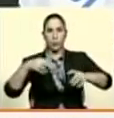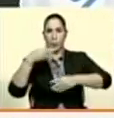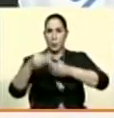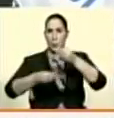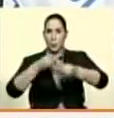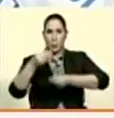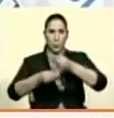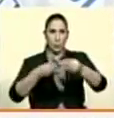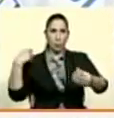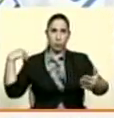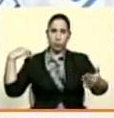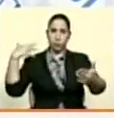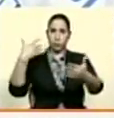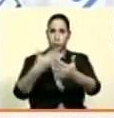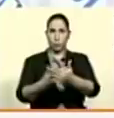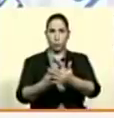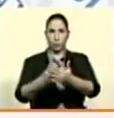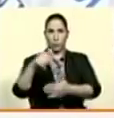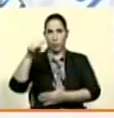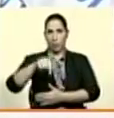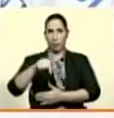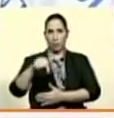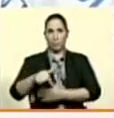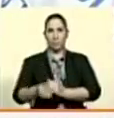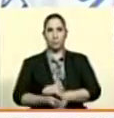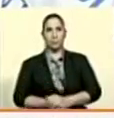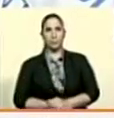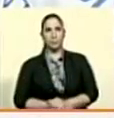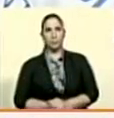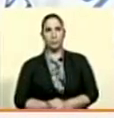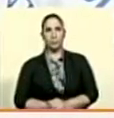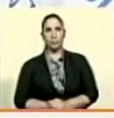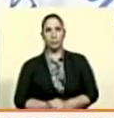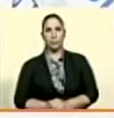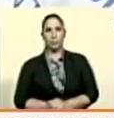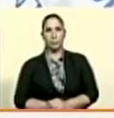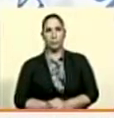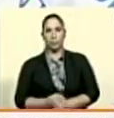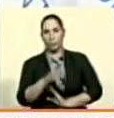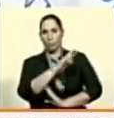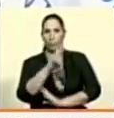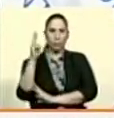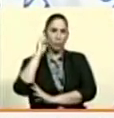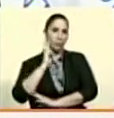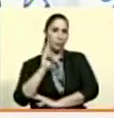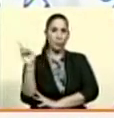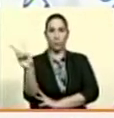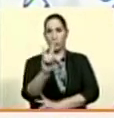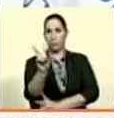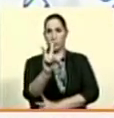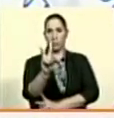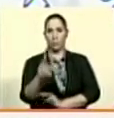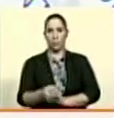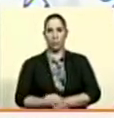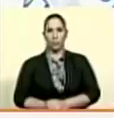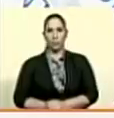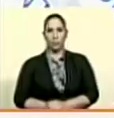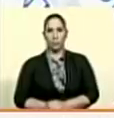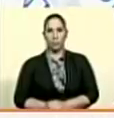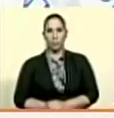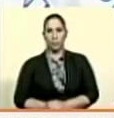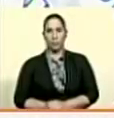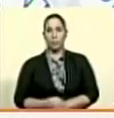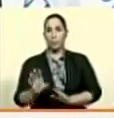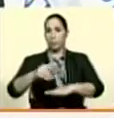realizando aquí en la Contraloría General de la República. República Bolivariana de Venezuela,